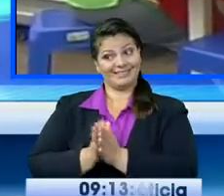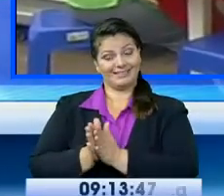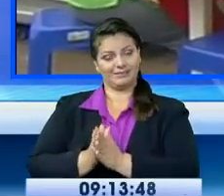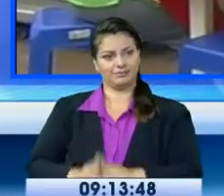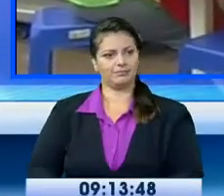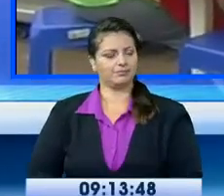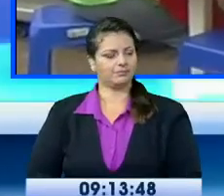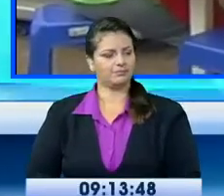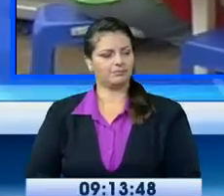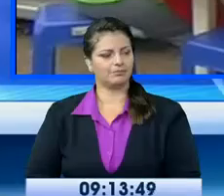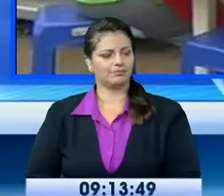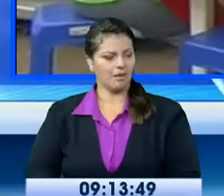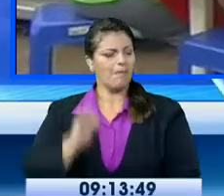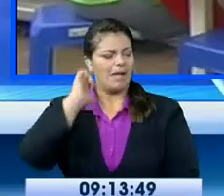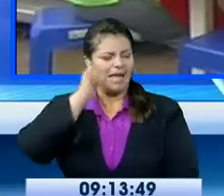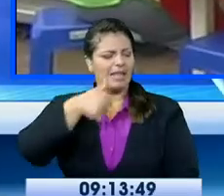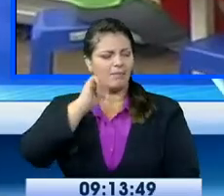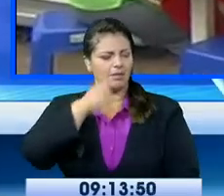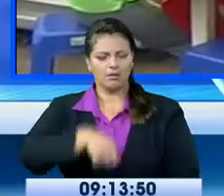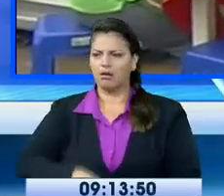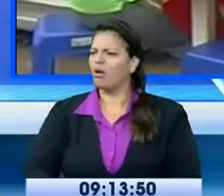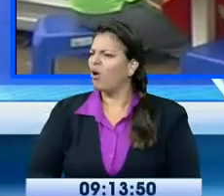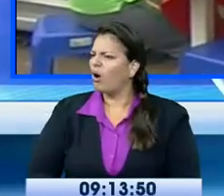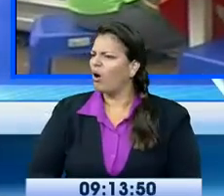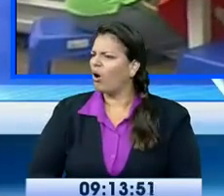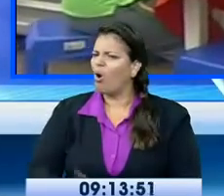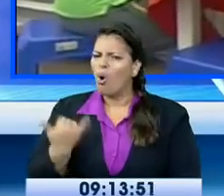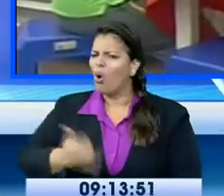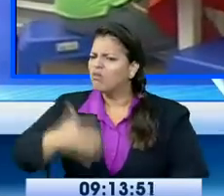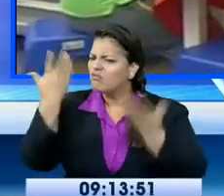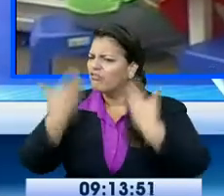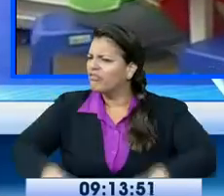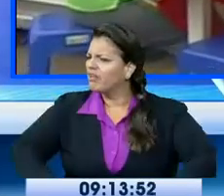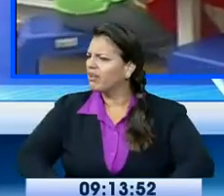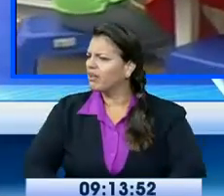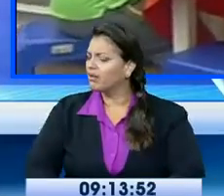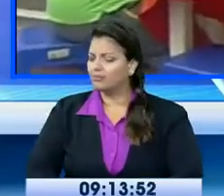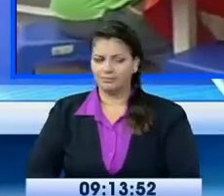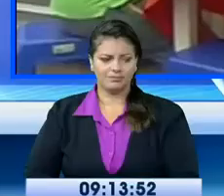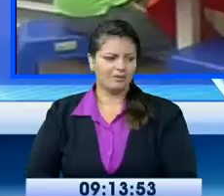vamos. Oiga, pues la comida... No, mañana ya no hay. Por eso mismo vamos.